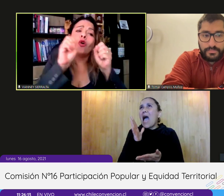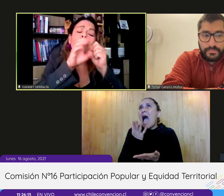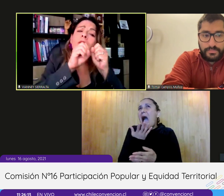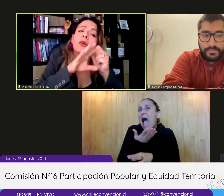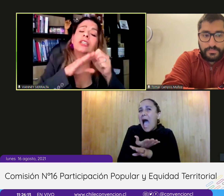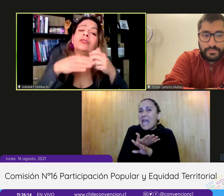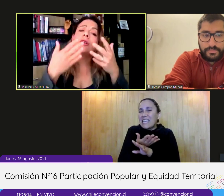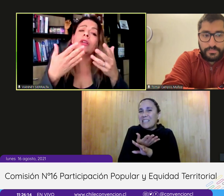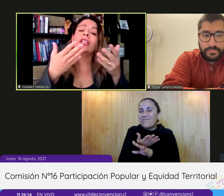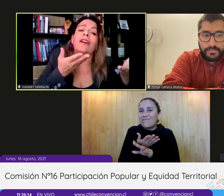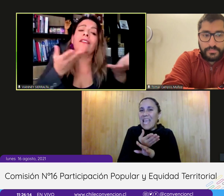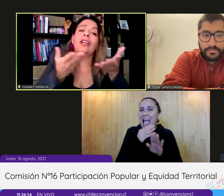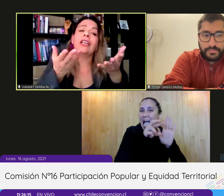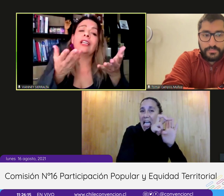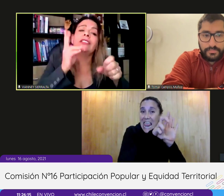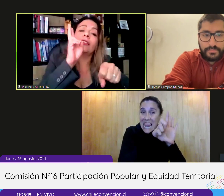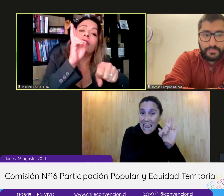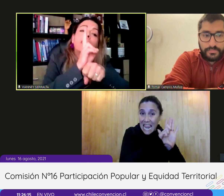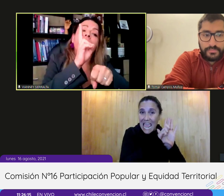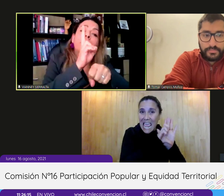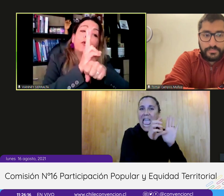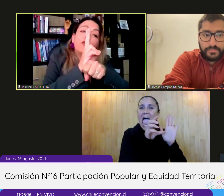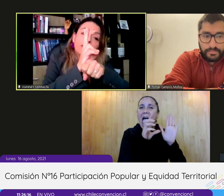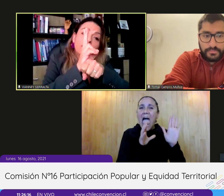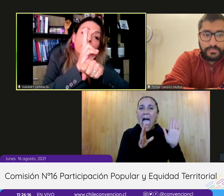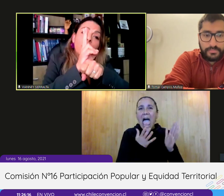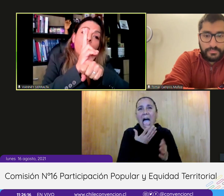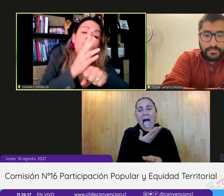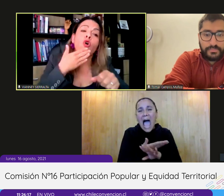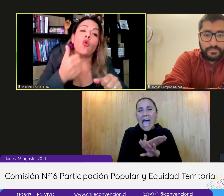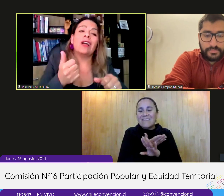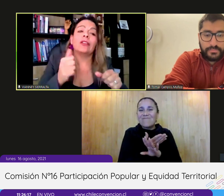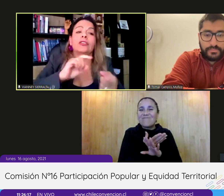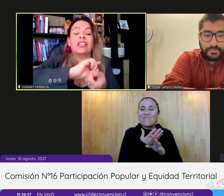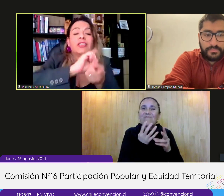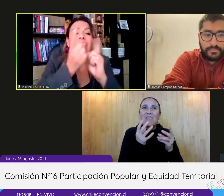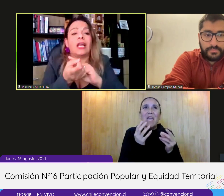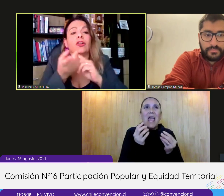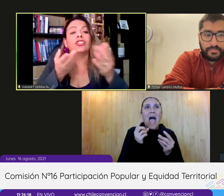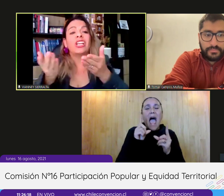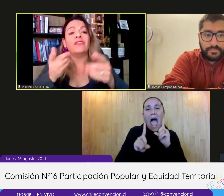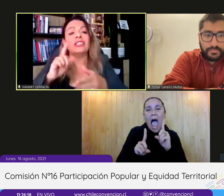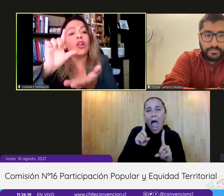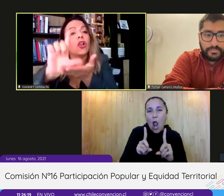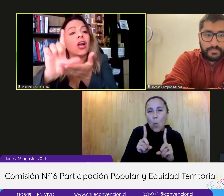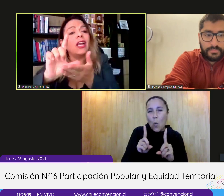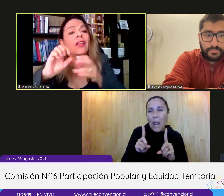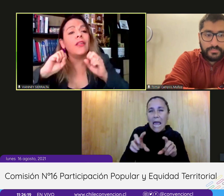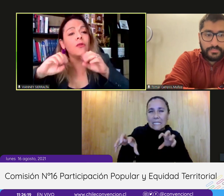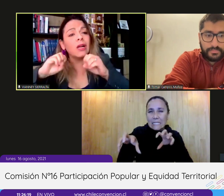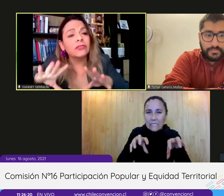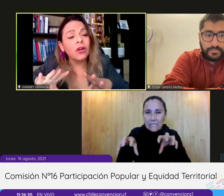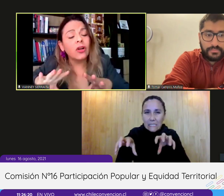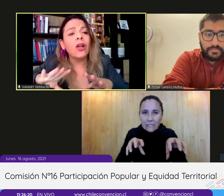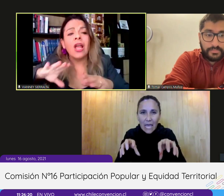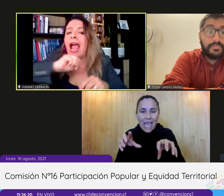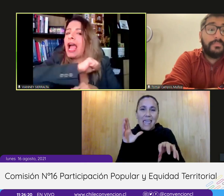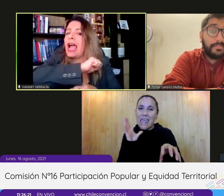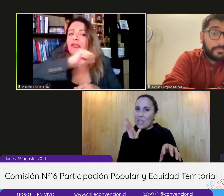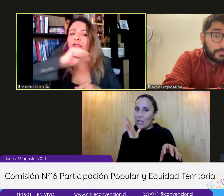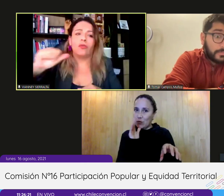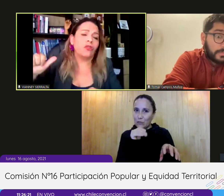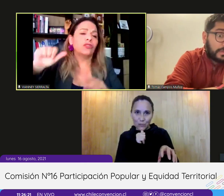minuto, coeducadores sordos que estaban ejerciendo rol de profesor, cuando se instalaron los servicios locales de